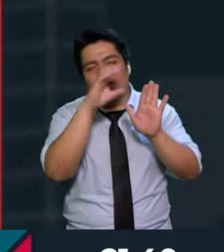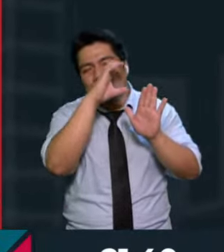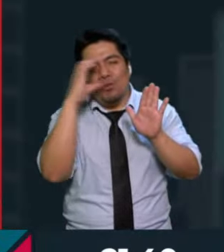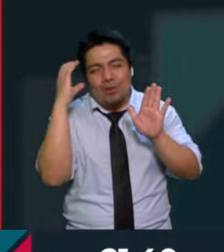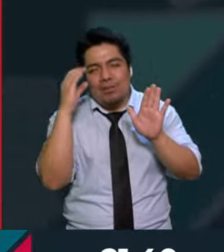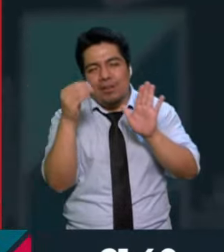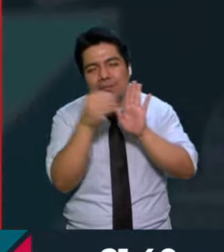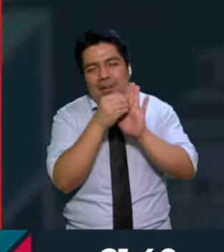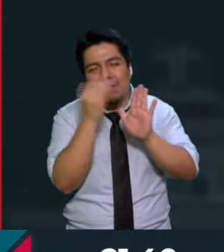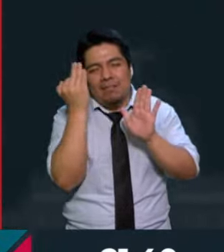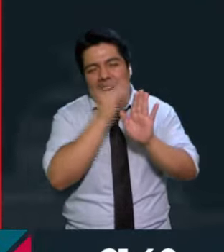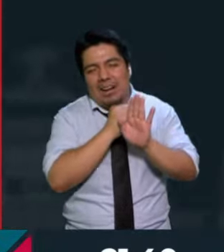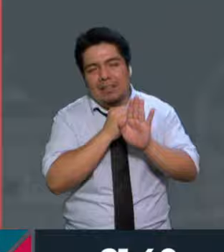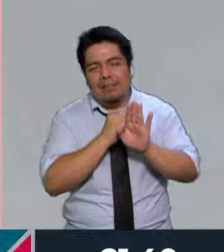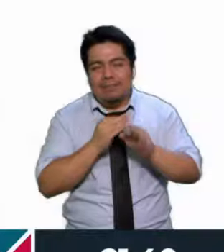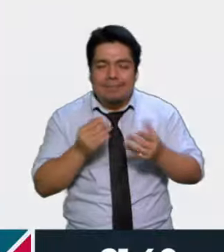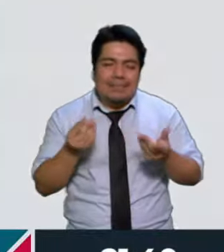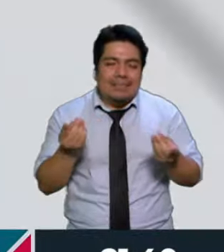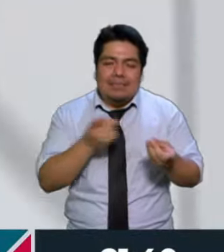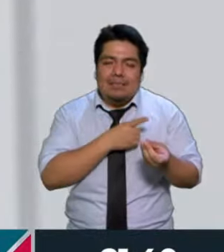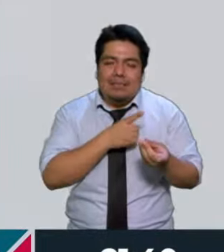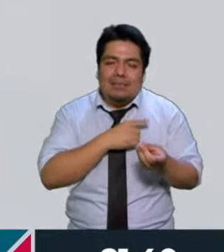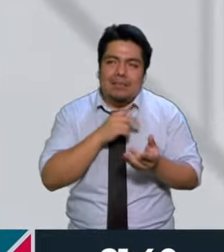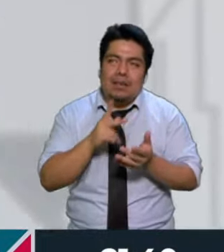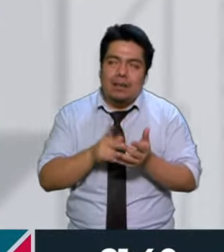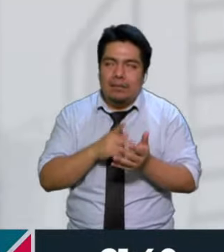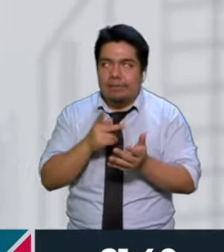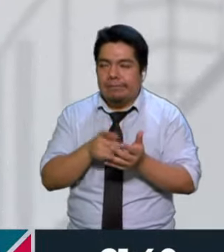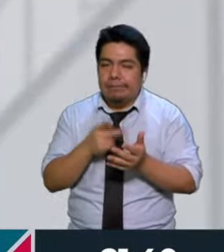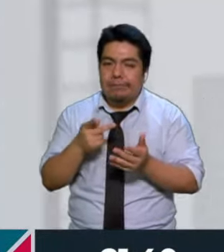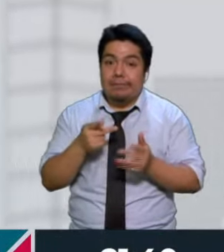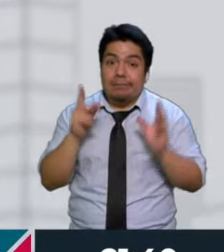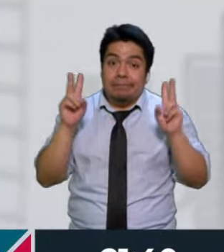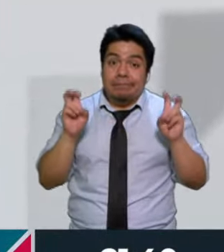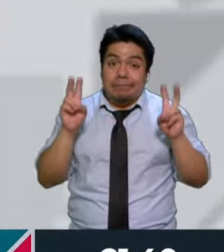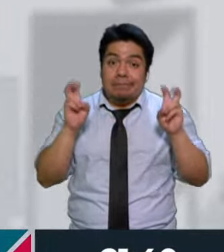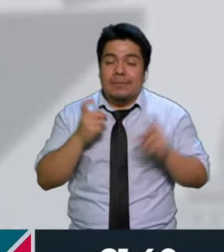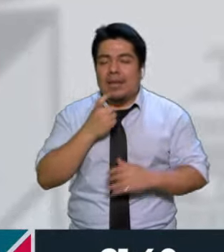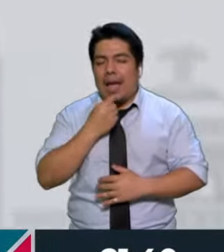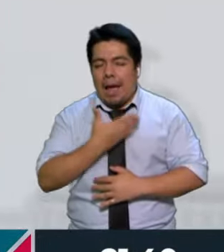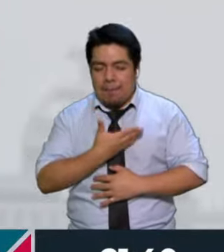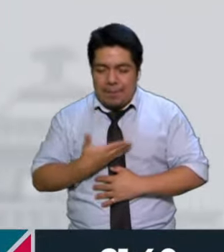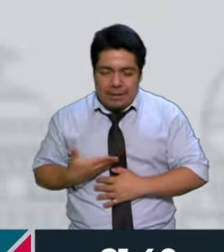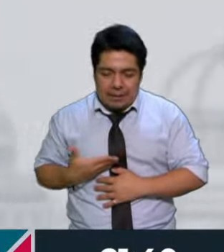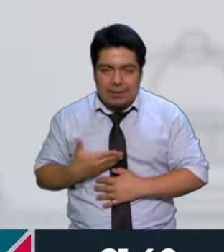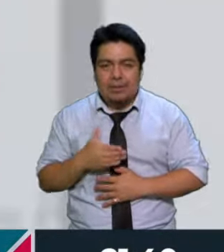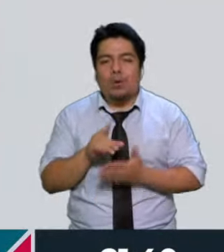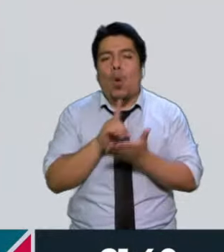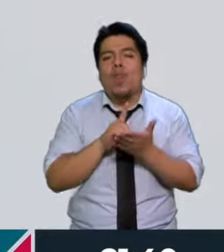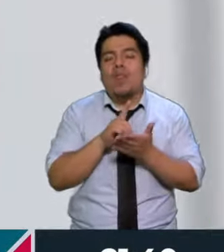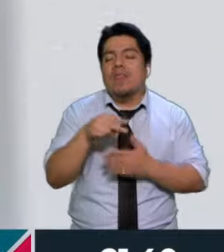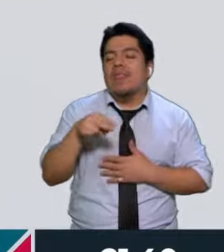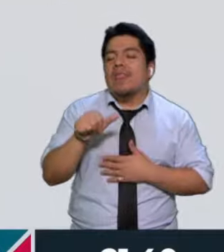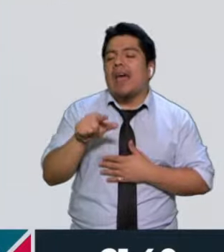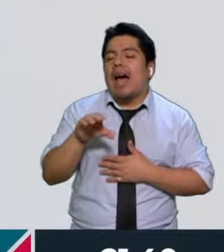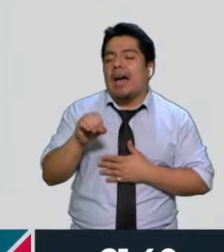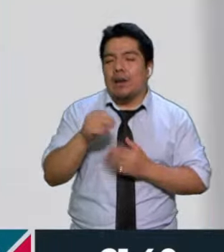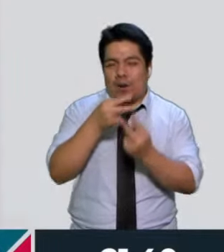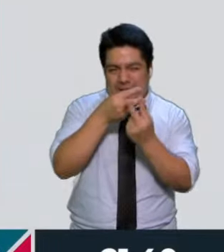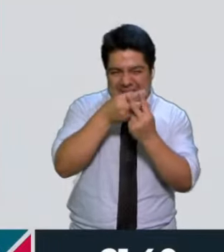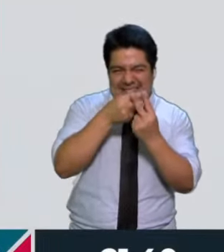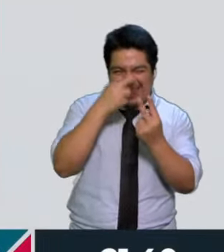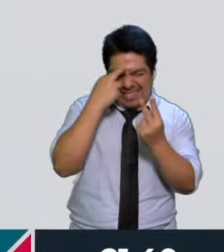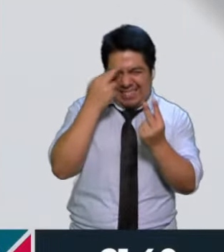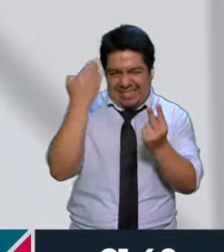que intentan es seguir generando esta narrativa de que el presidente López Obrador es un narcopresidente. Este hashtag